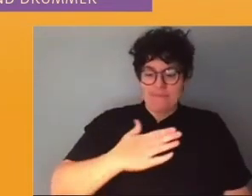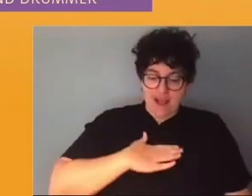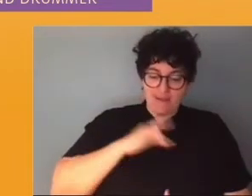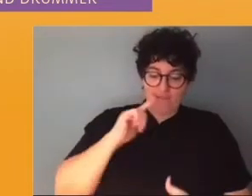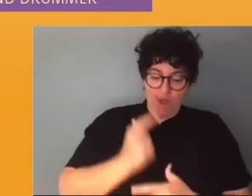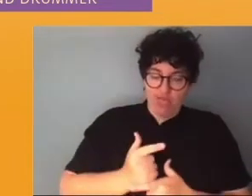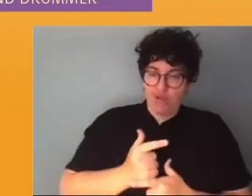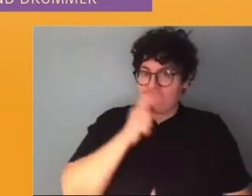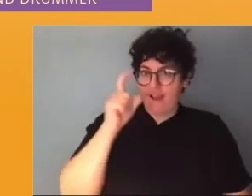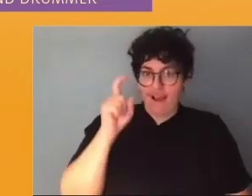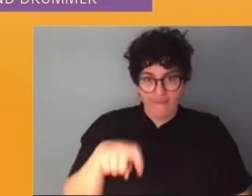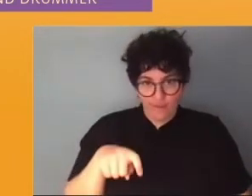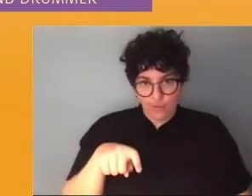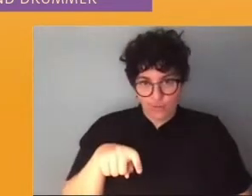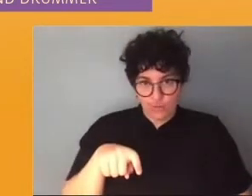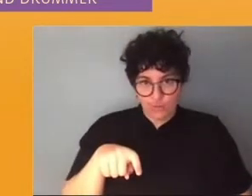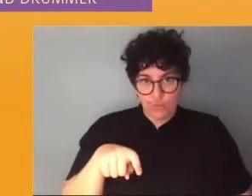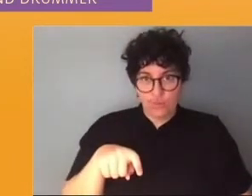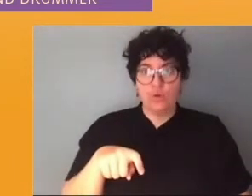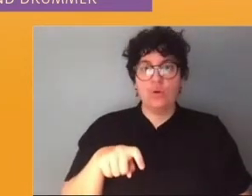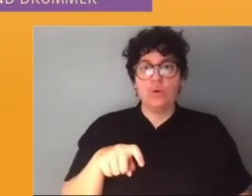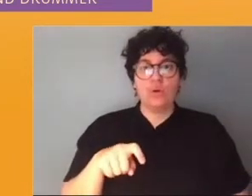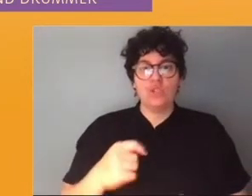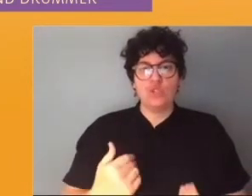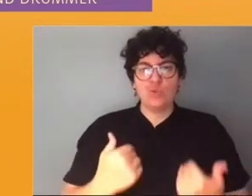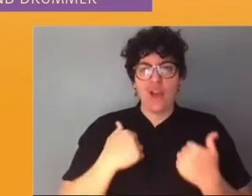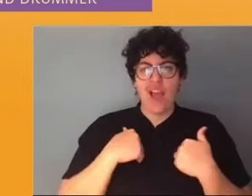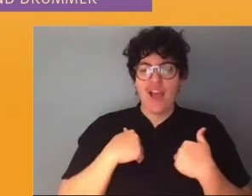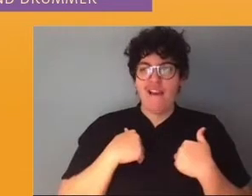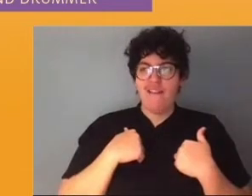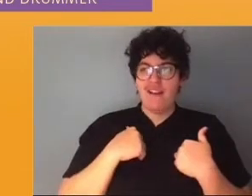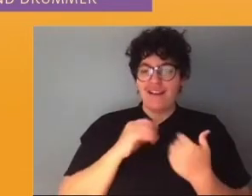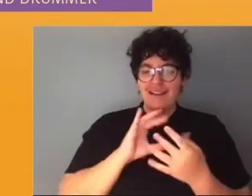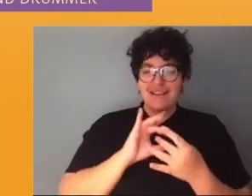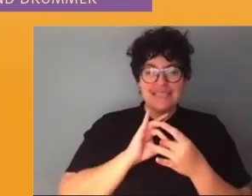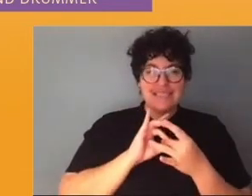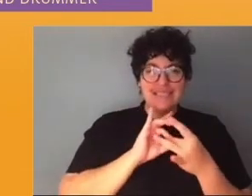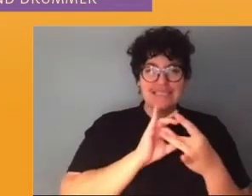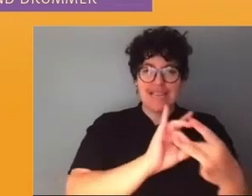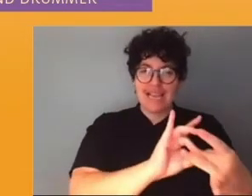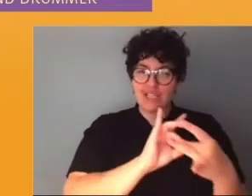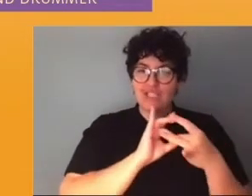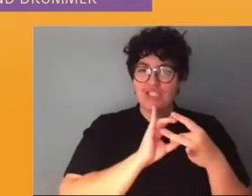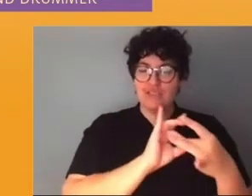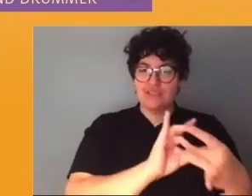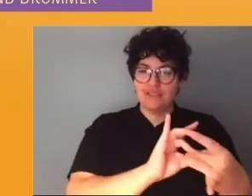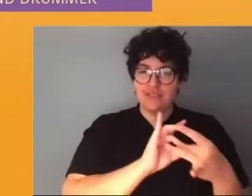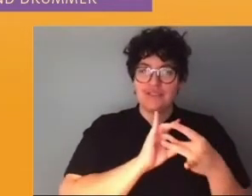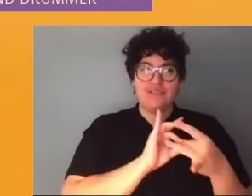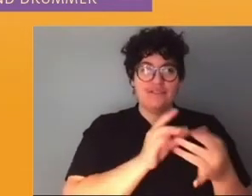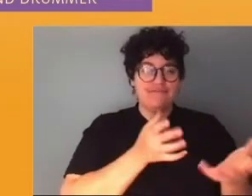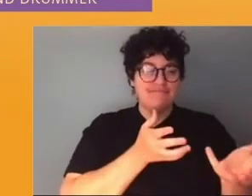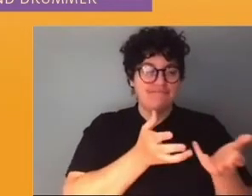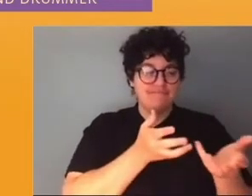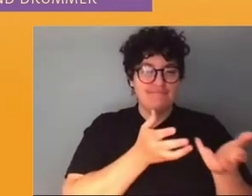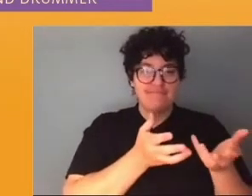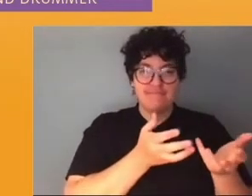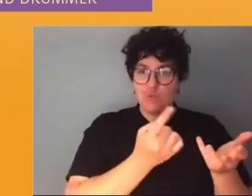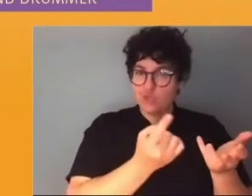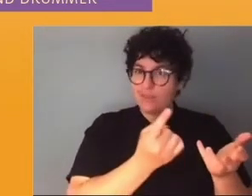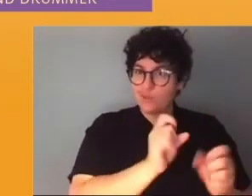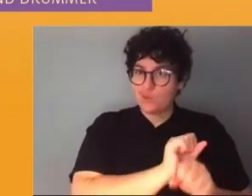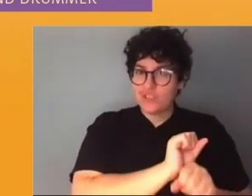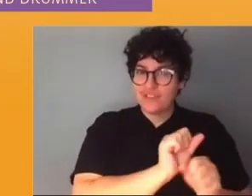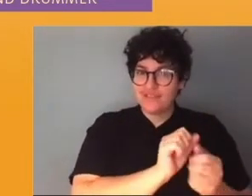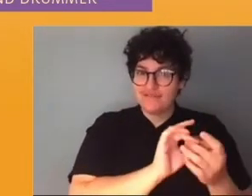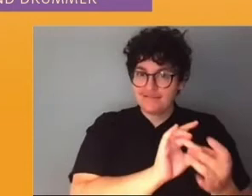tener una conexión con alguien, con quien estamos trabajando, y eso para todos